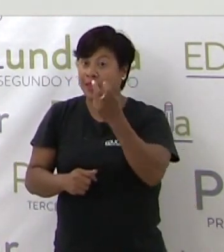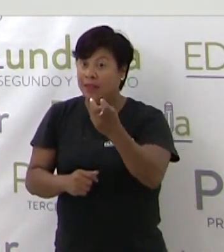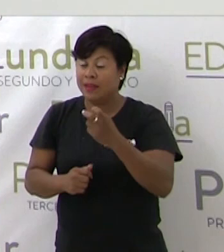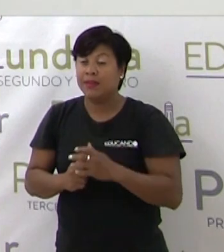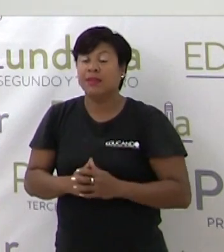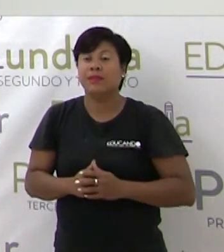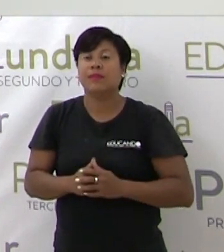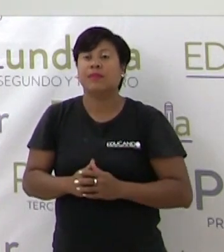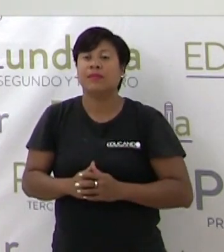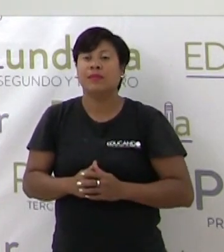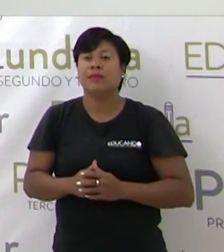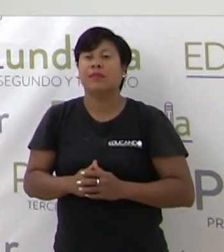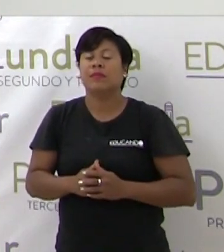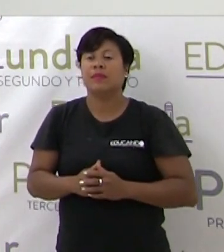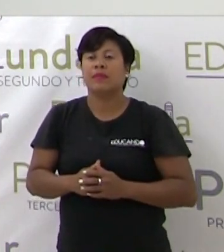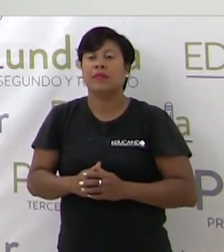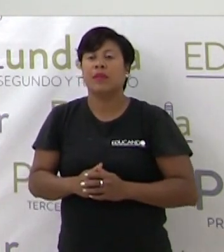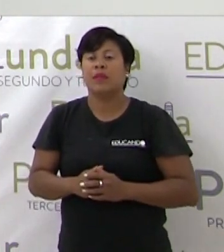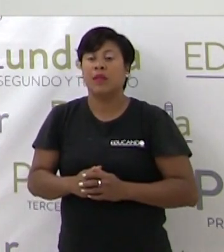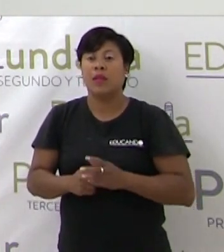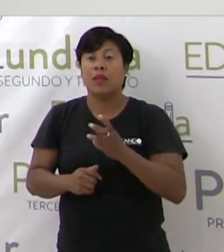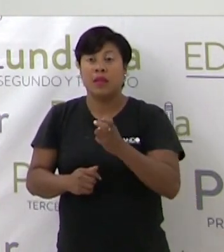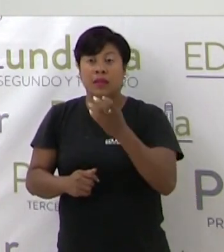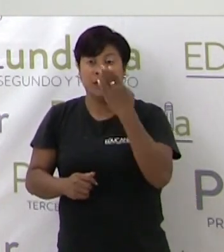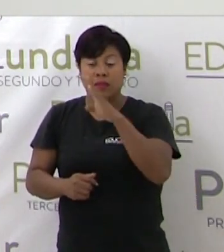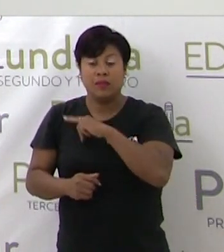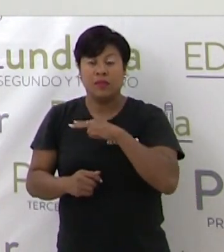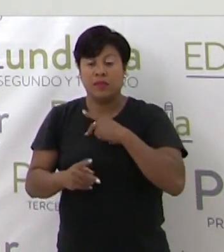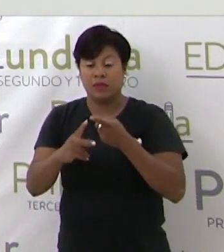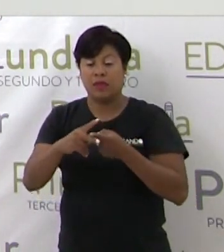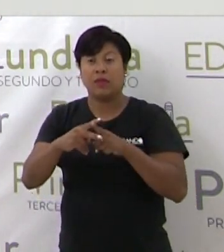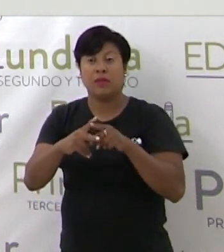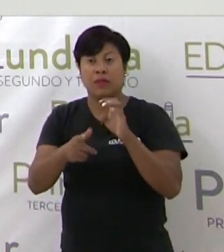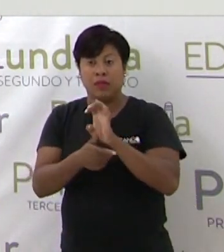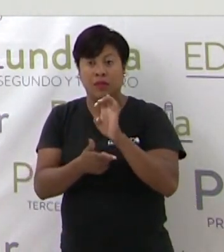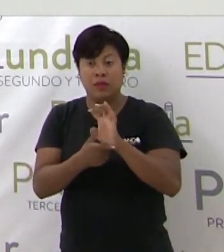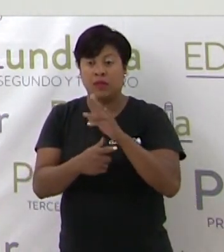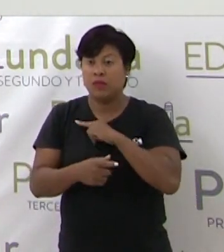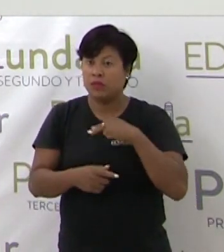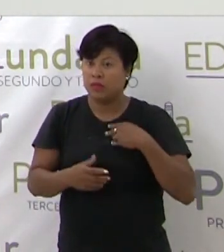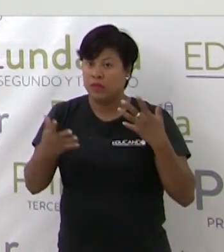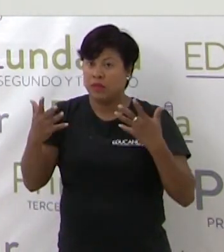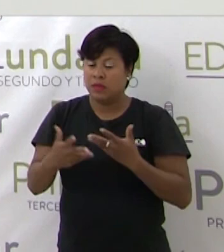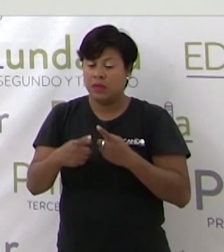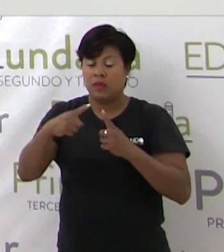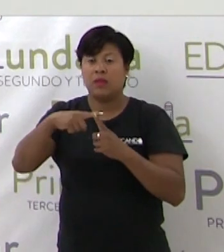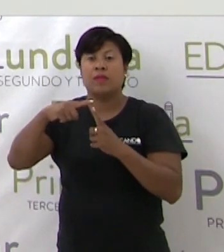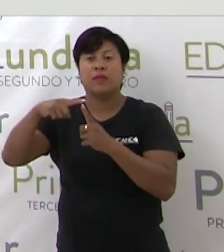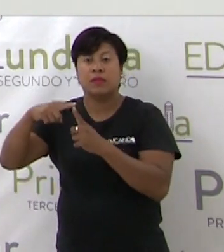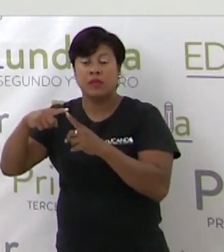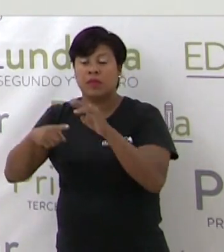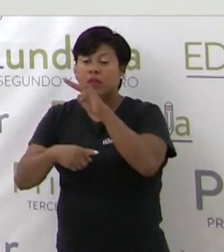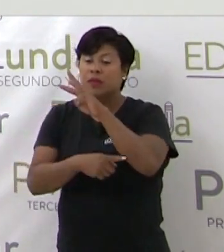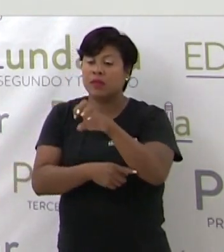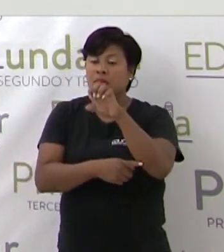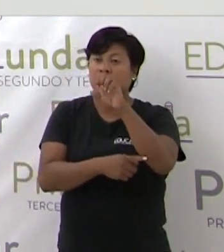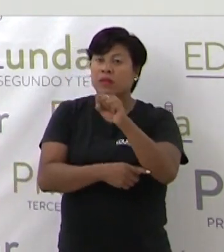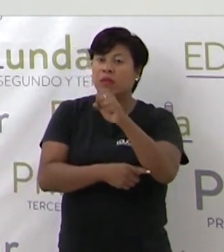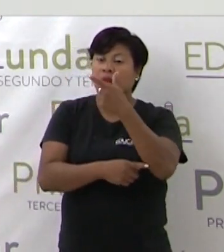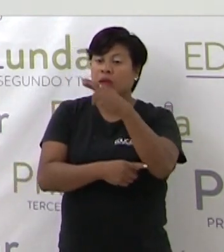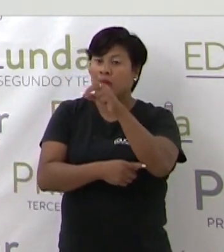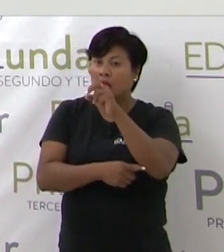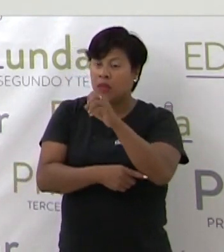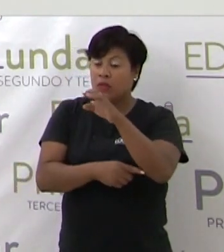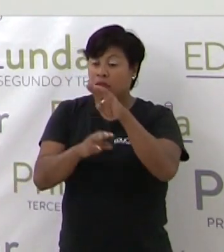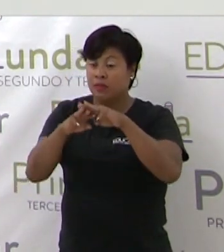pues sé que tiene 4 ángulos, entonces voy a hacer una división, que voy a dividir los 360 grados que mide